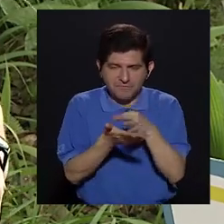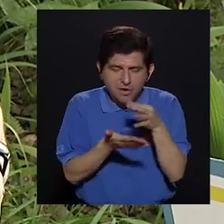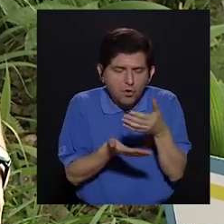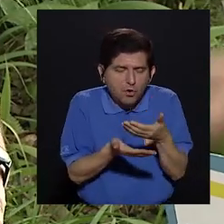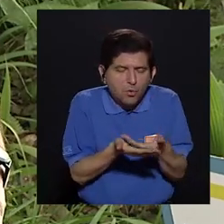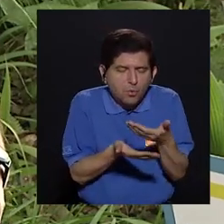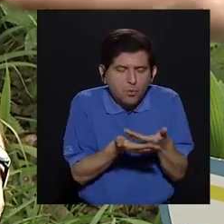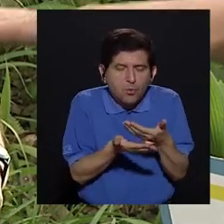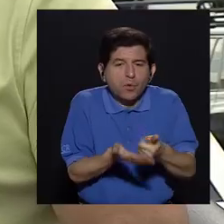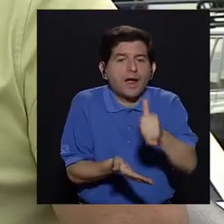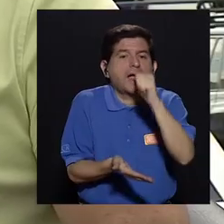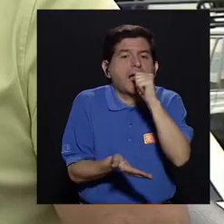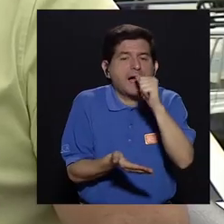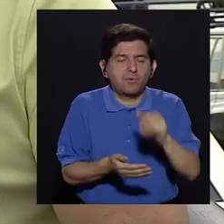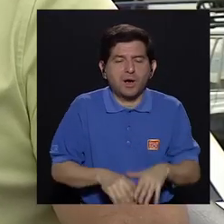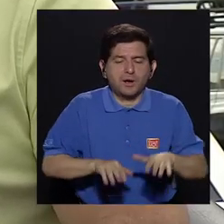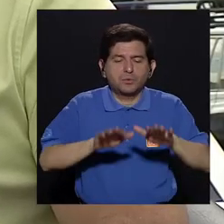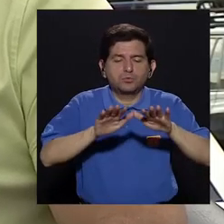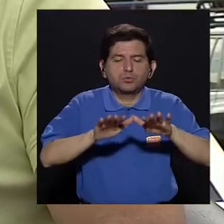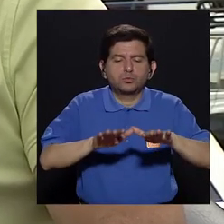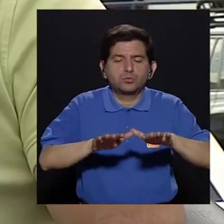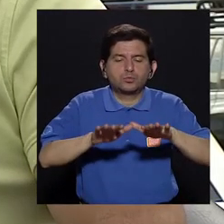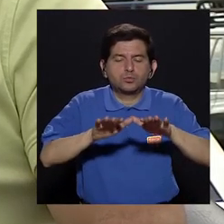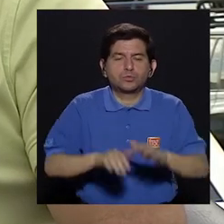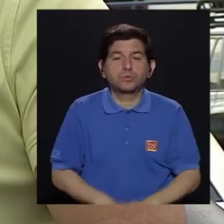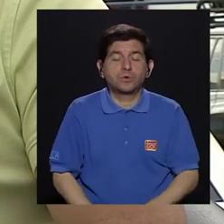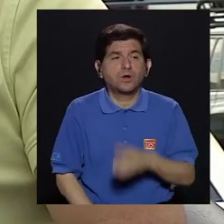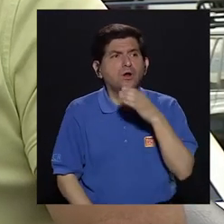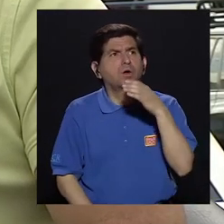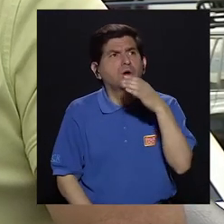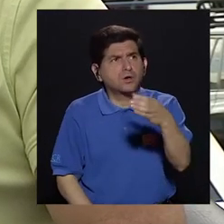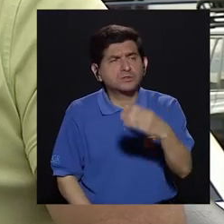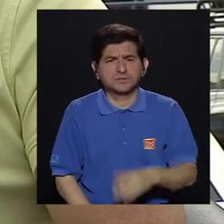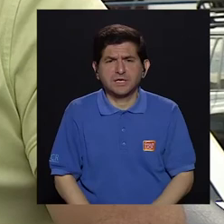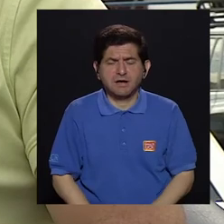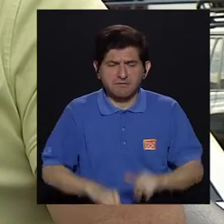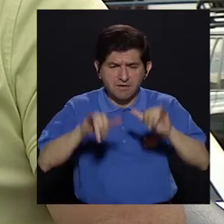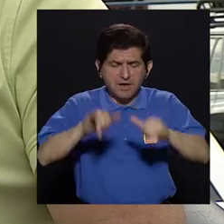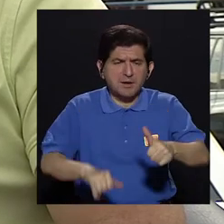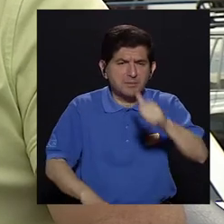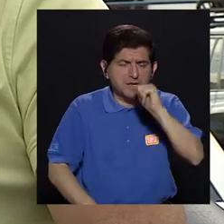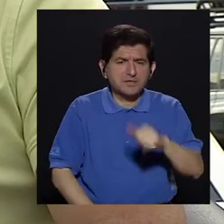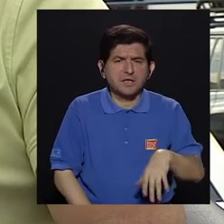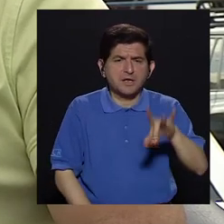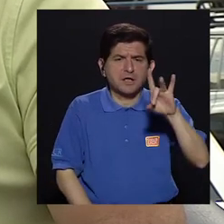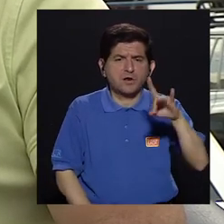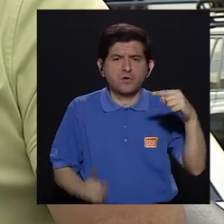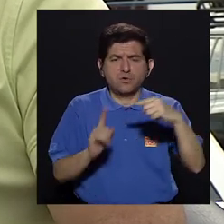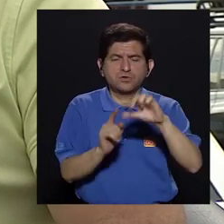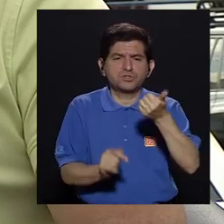¿verdad? O sea, dejarlo en agua. Dejarlo en agua. Lo recomendable es dejarlo en agua entre 8 y 12